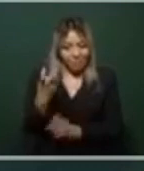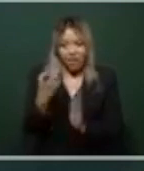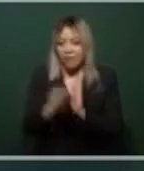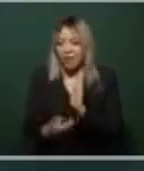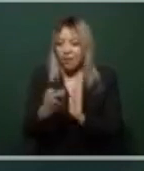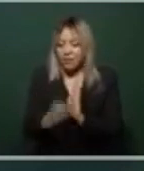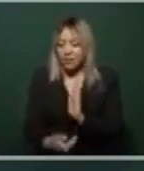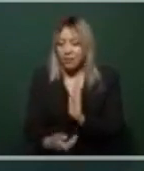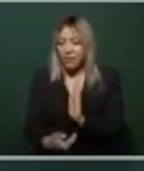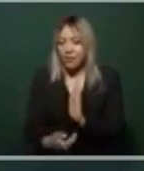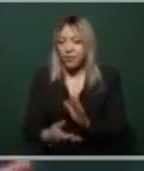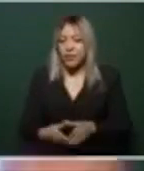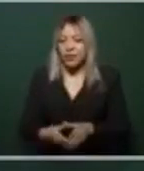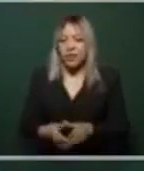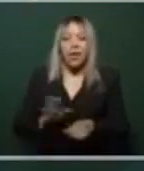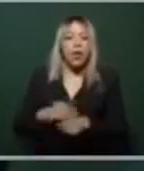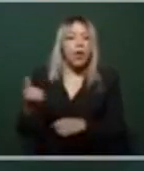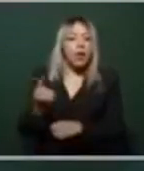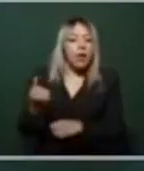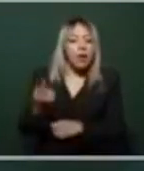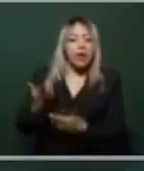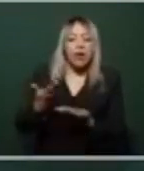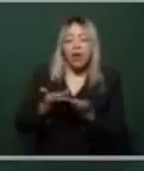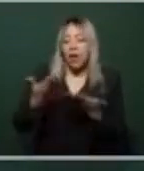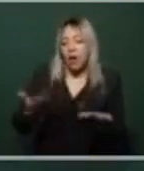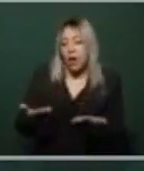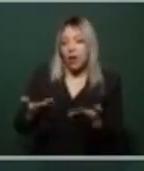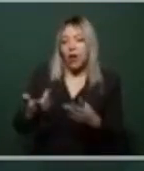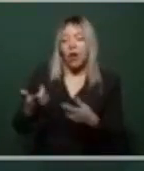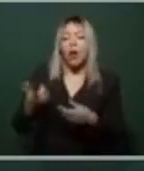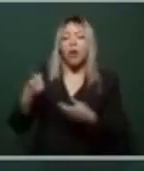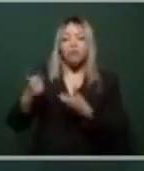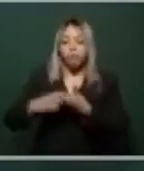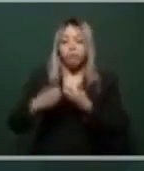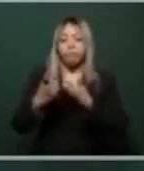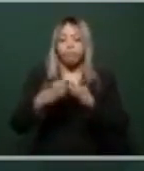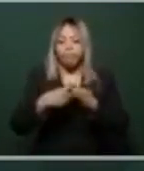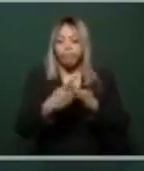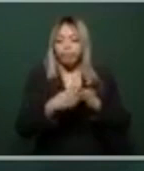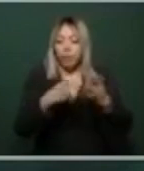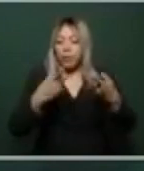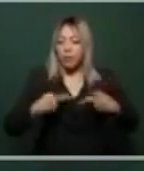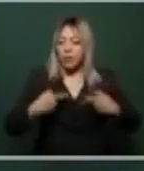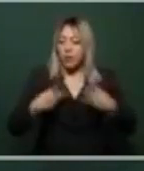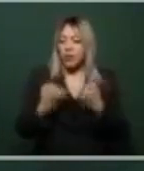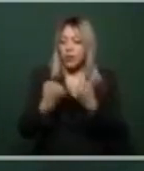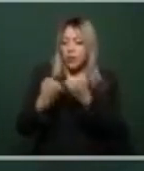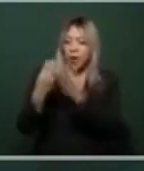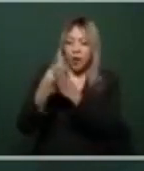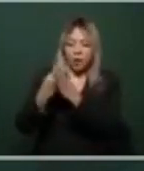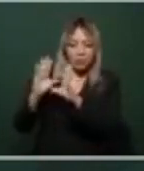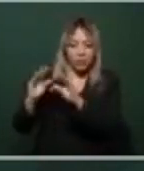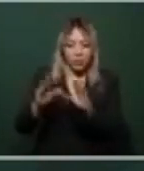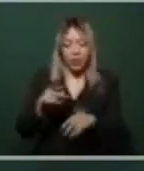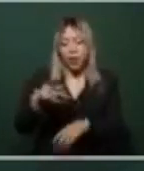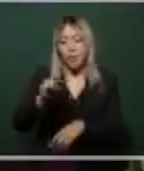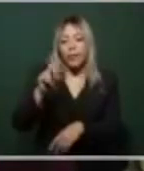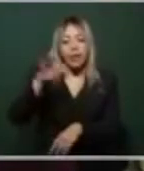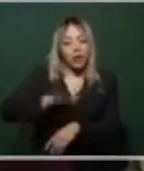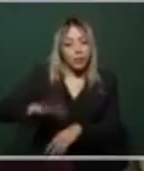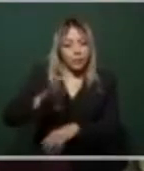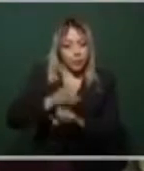porque estamos en un proceso de reclutamiento y de formación de elementos. ¿Entonces el Estado de Hidalgo entraría en